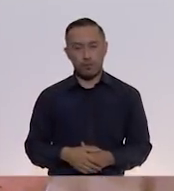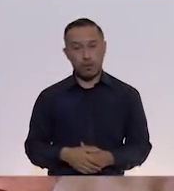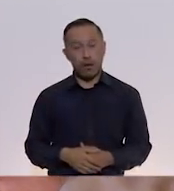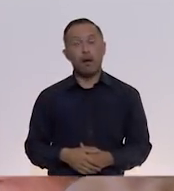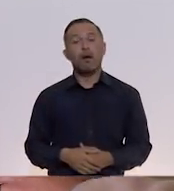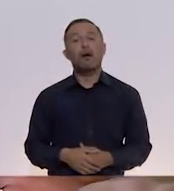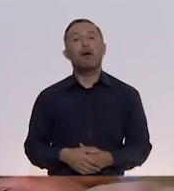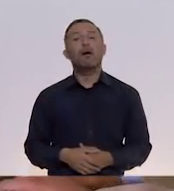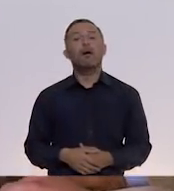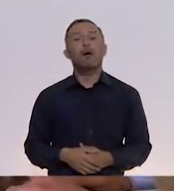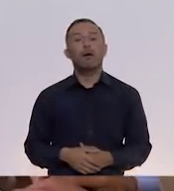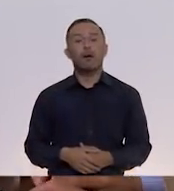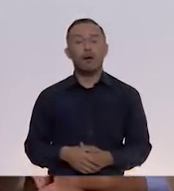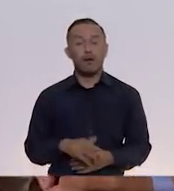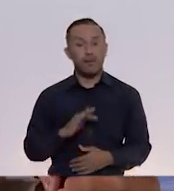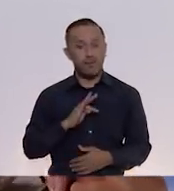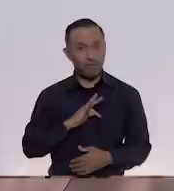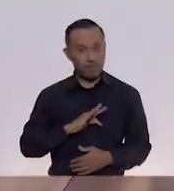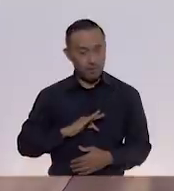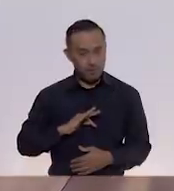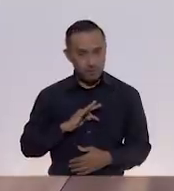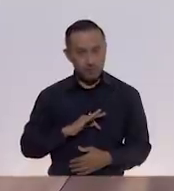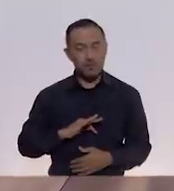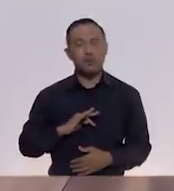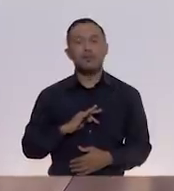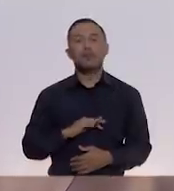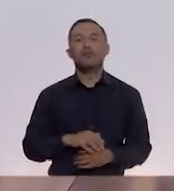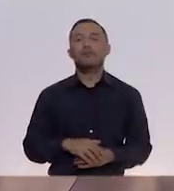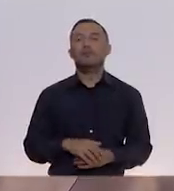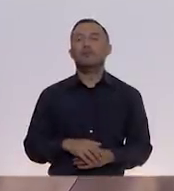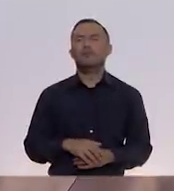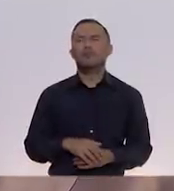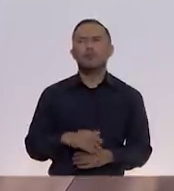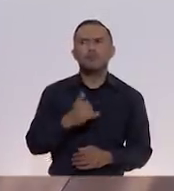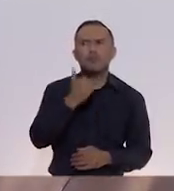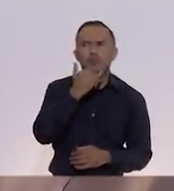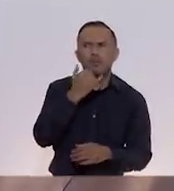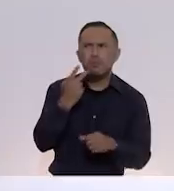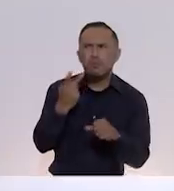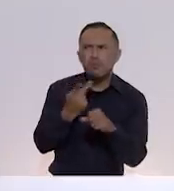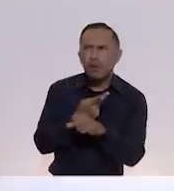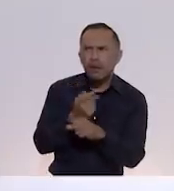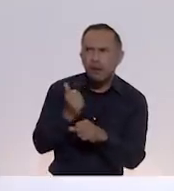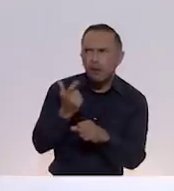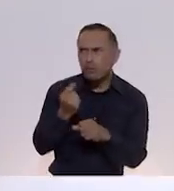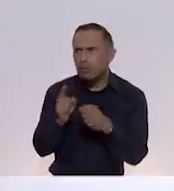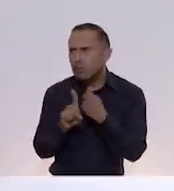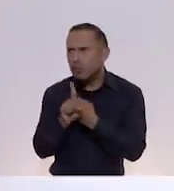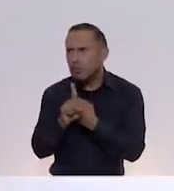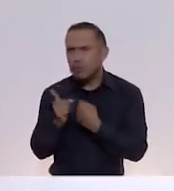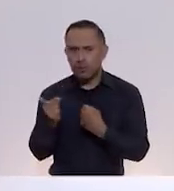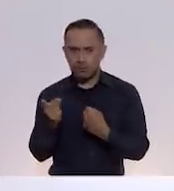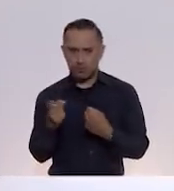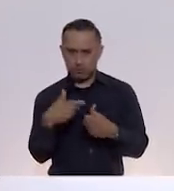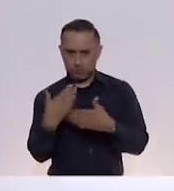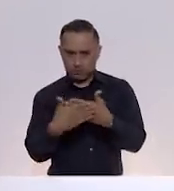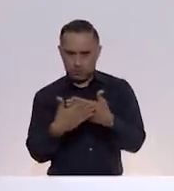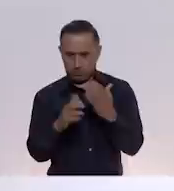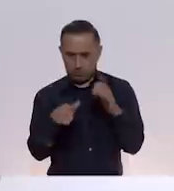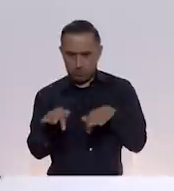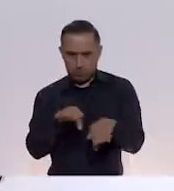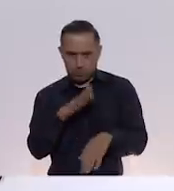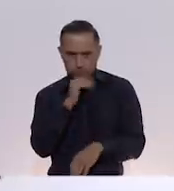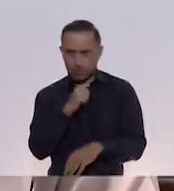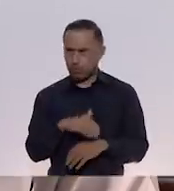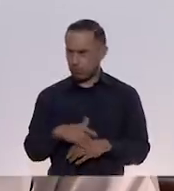Felicidades. ¿Pasa algo? Es que las embarazadas no pueden trabajar. ¿Qué? Claro que podemos. Mi